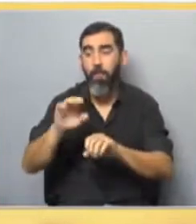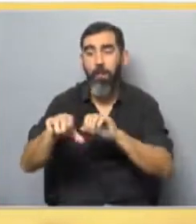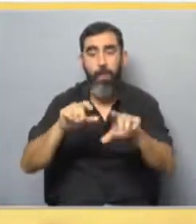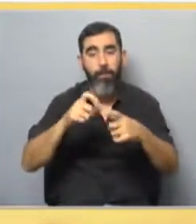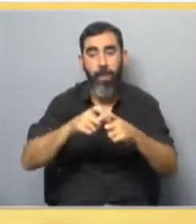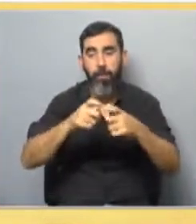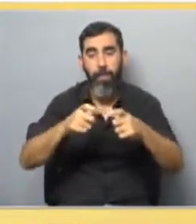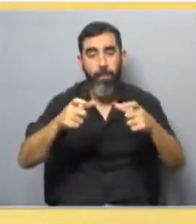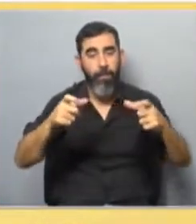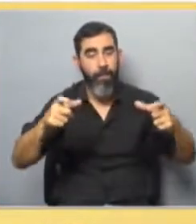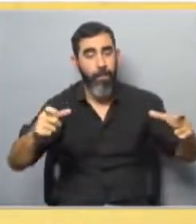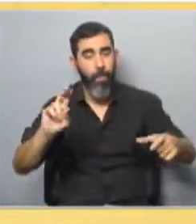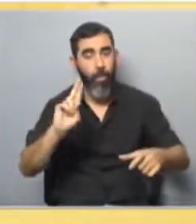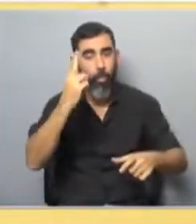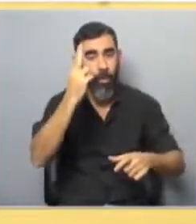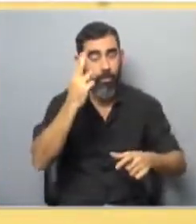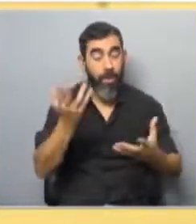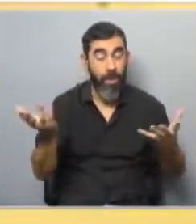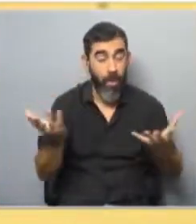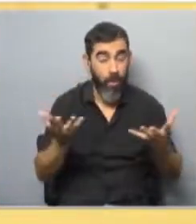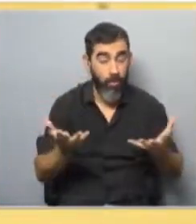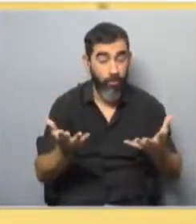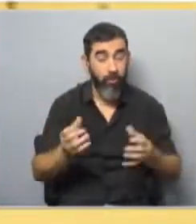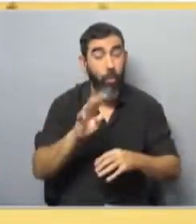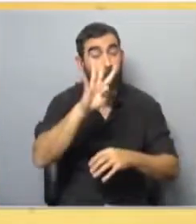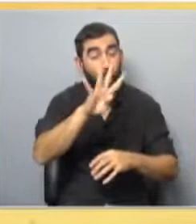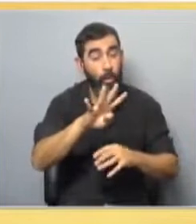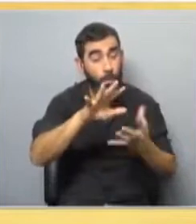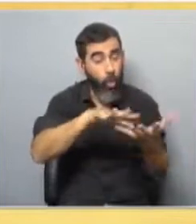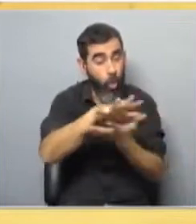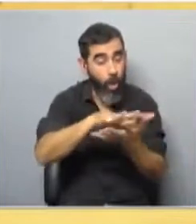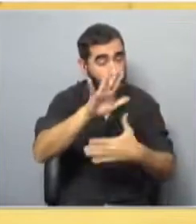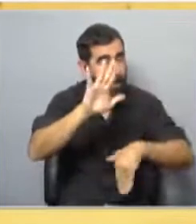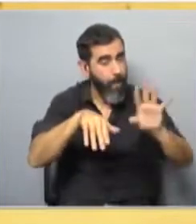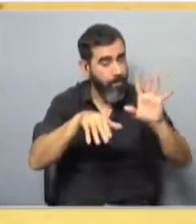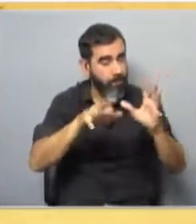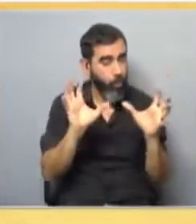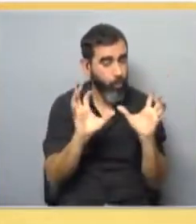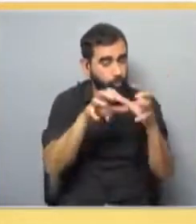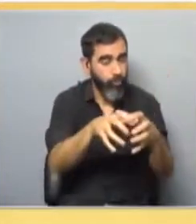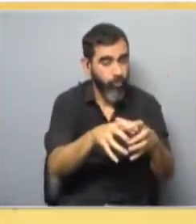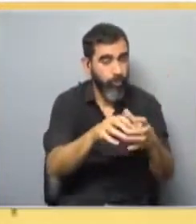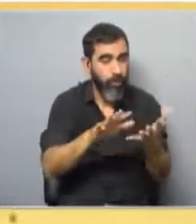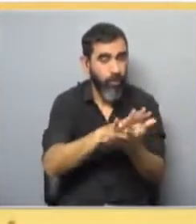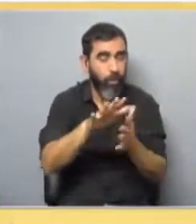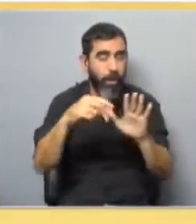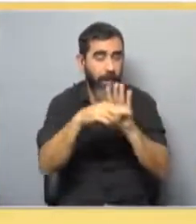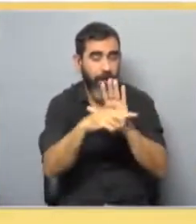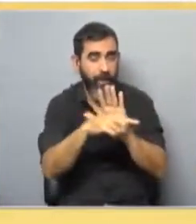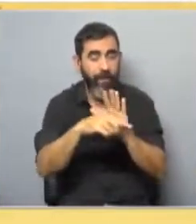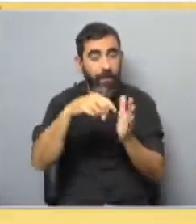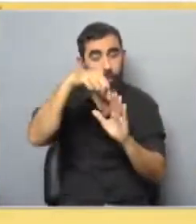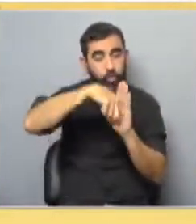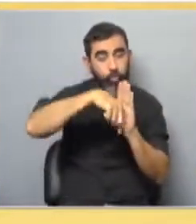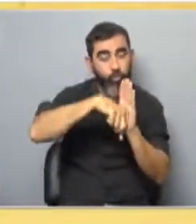los diferentes puntos de Uruguay, y actualmente existen 4 puntos focales en Uruguay, distribuidos en la zona este, en el sur